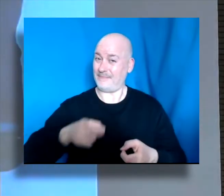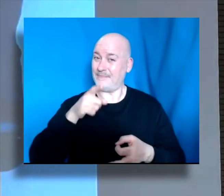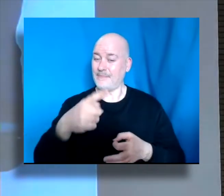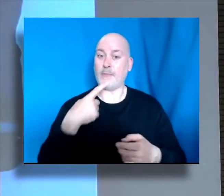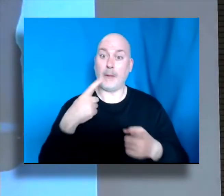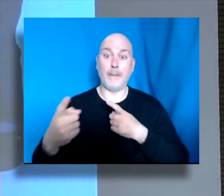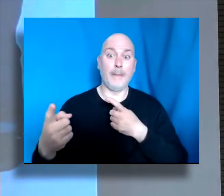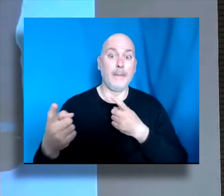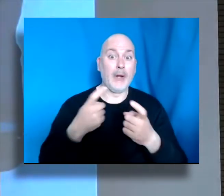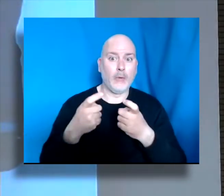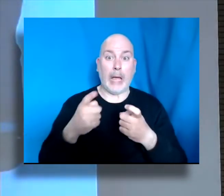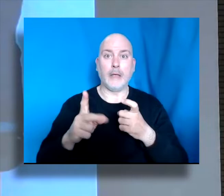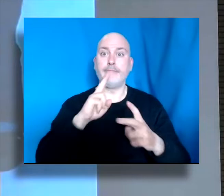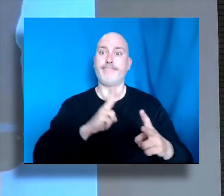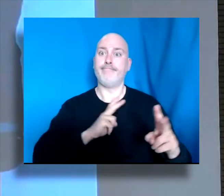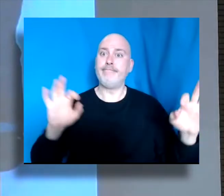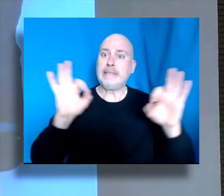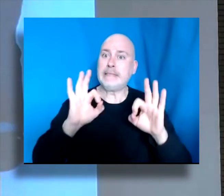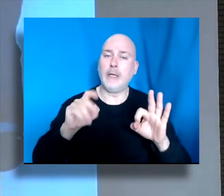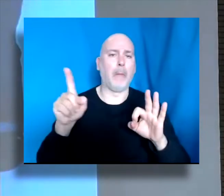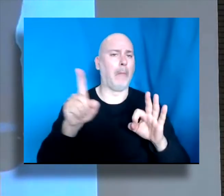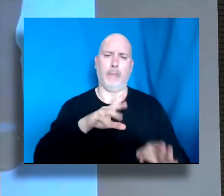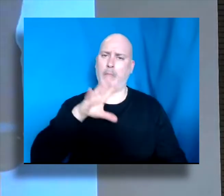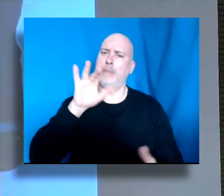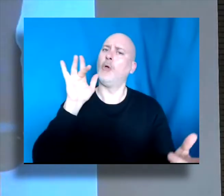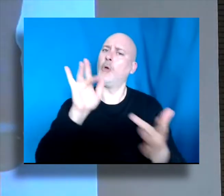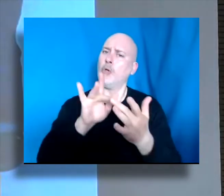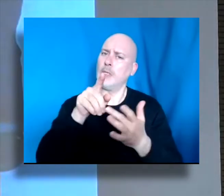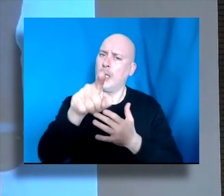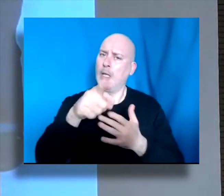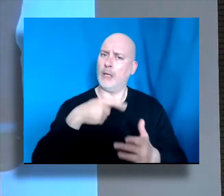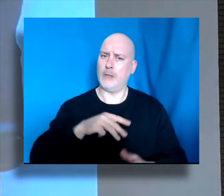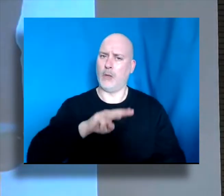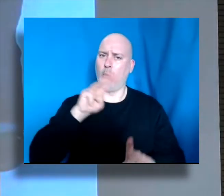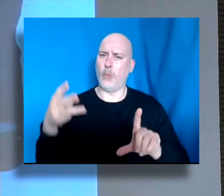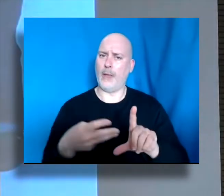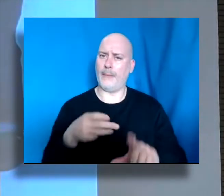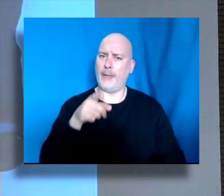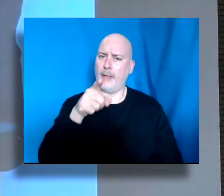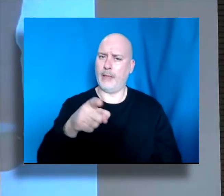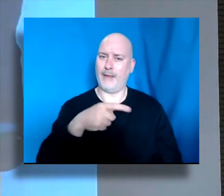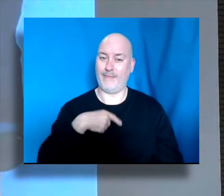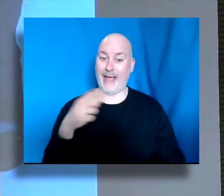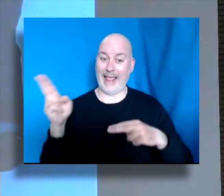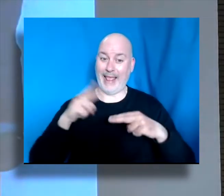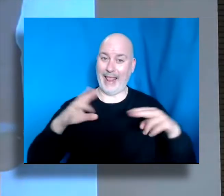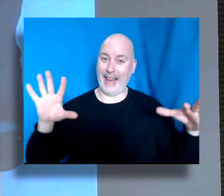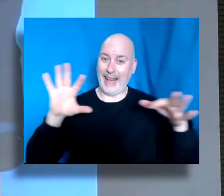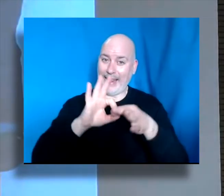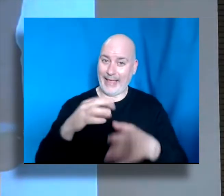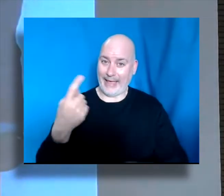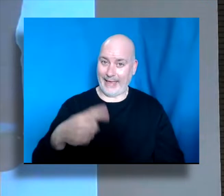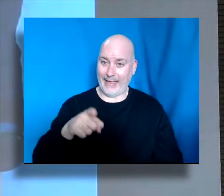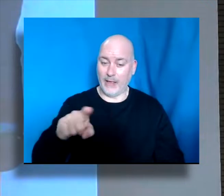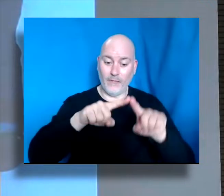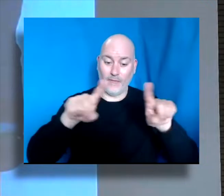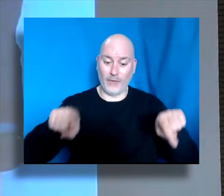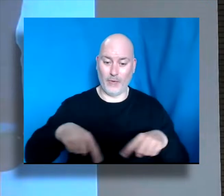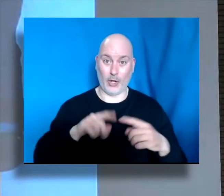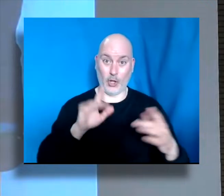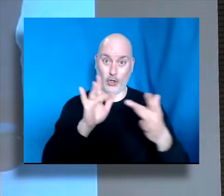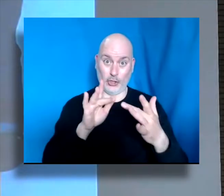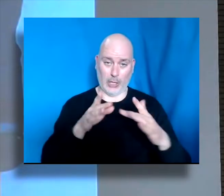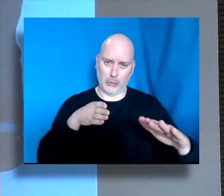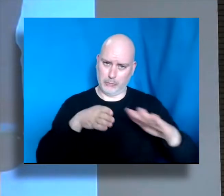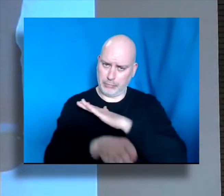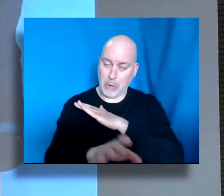pendientes, siempre podéis contactar a través de nuestro portal. Aquí os hemos dejado el link que podéis acceder al formulario de contacto o a través de nuestras